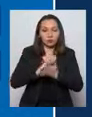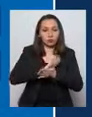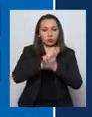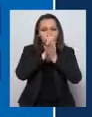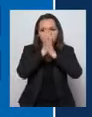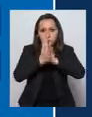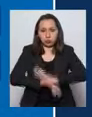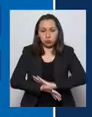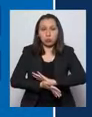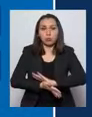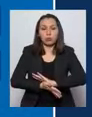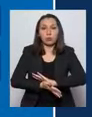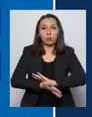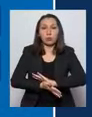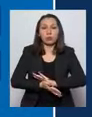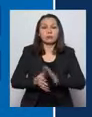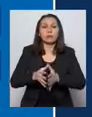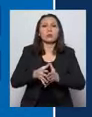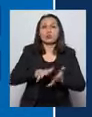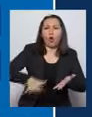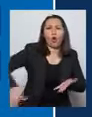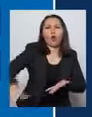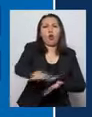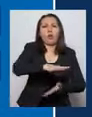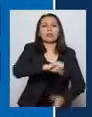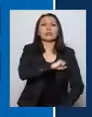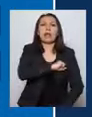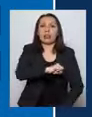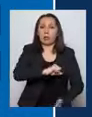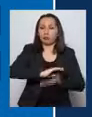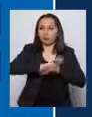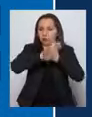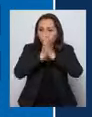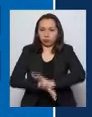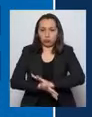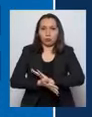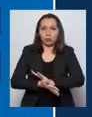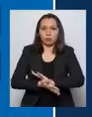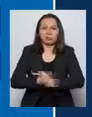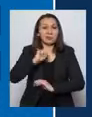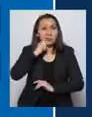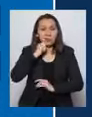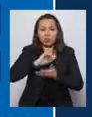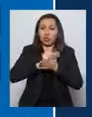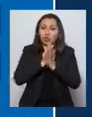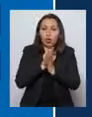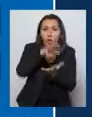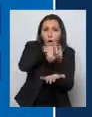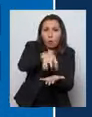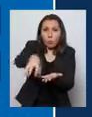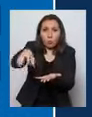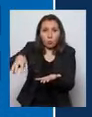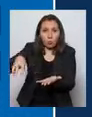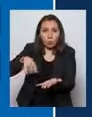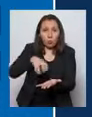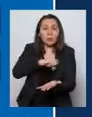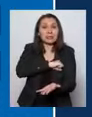en el gran santiago esto implica a todas aquellas comunas